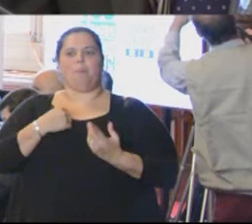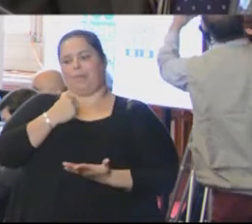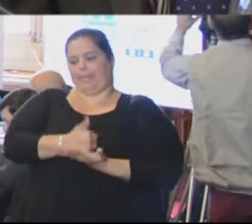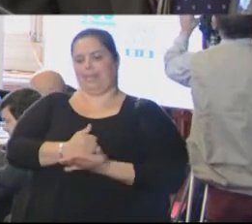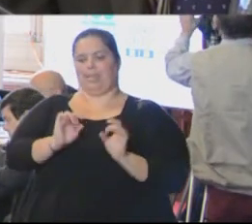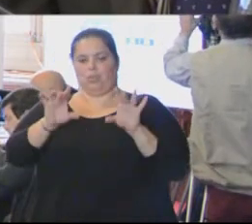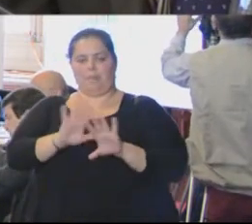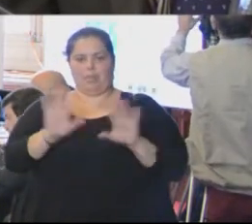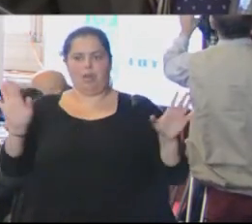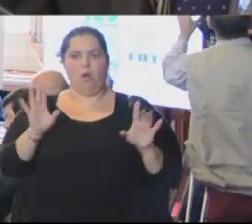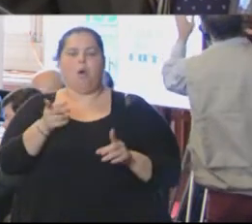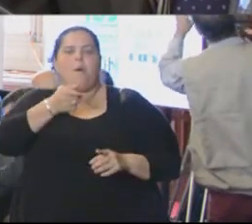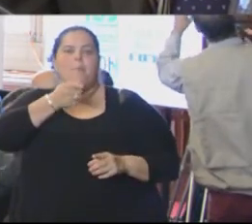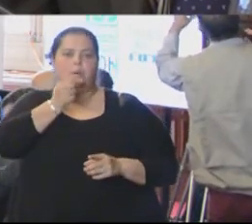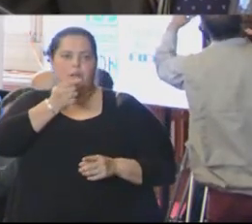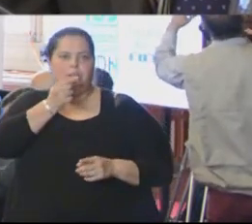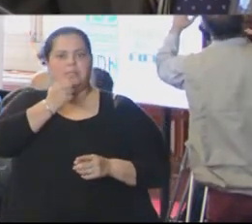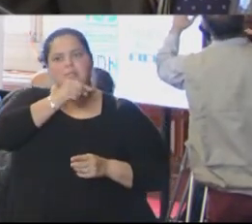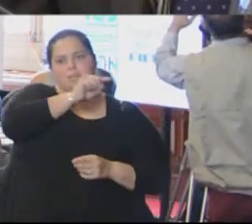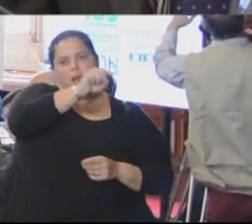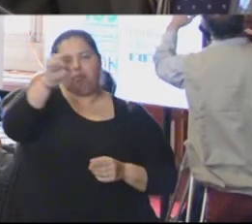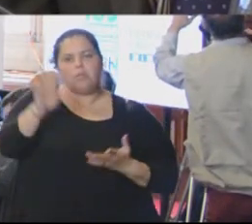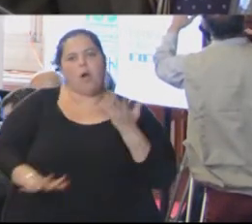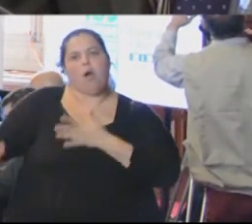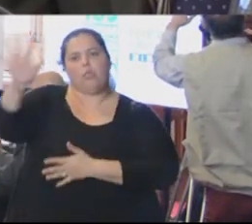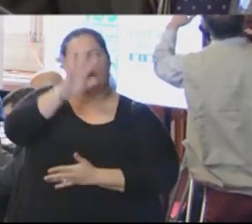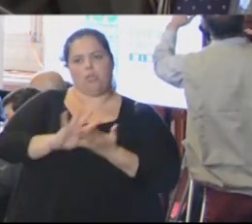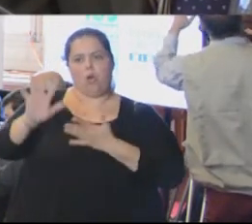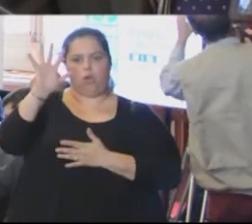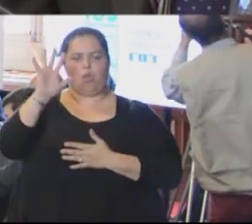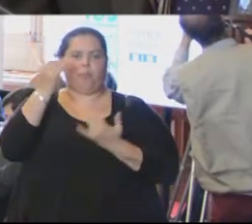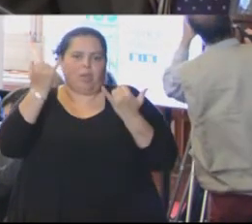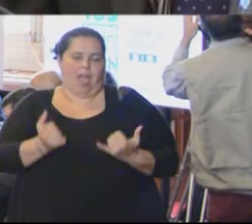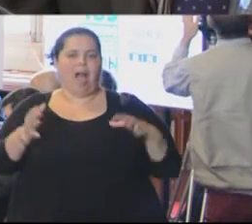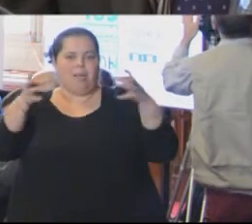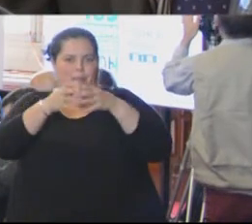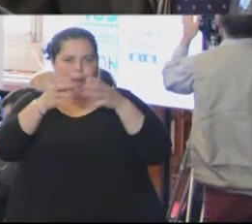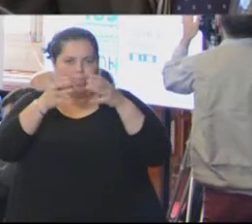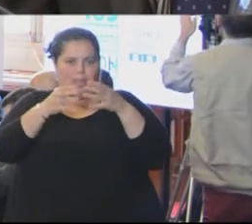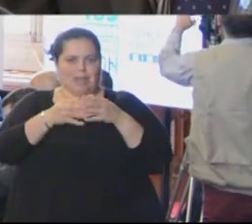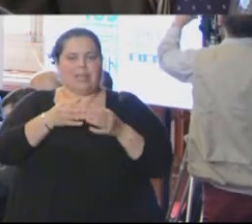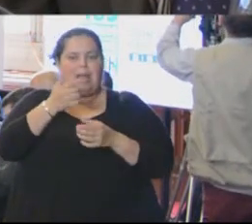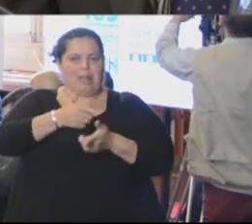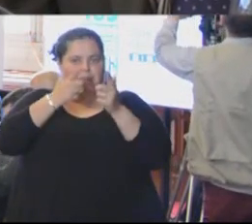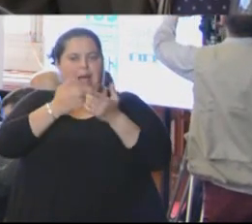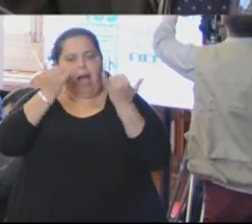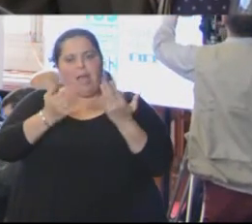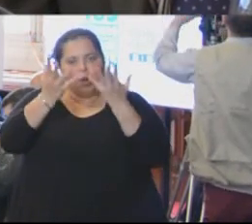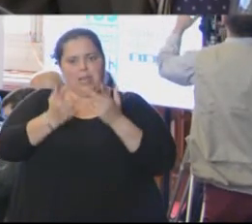requiere de la fuerza pública en todo el territorio nacional. Y se requiere porque hay bandas criminales, porque hay organizaciones de